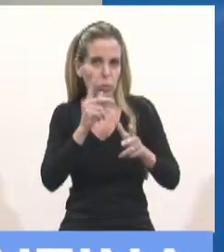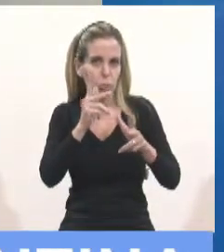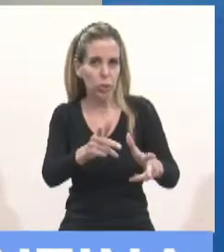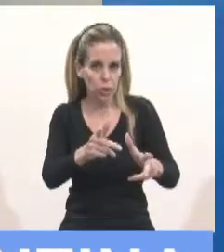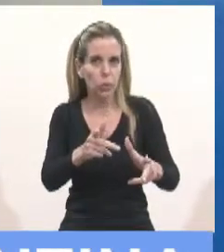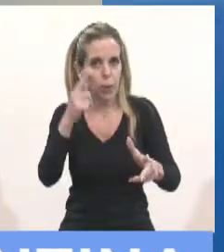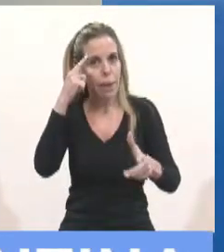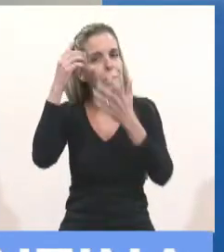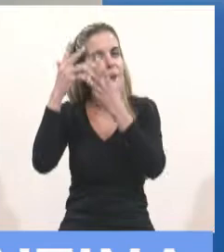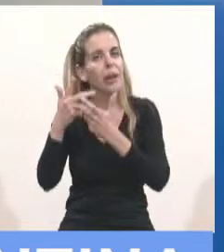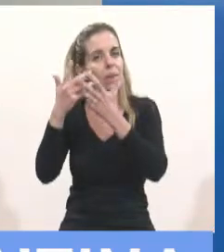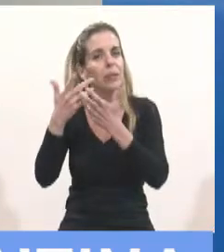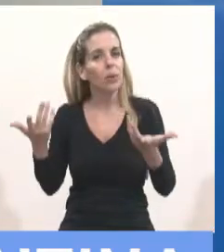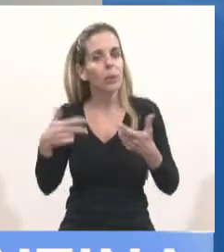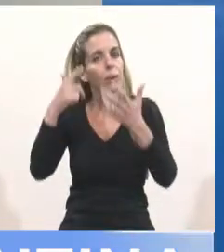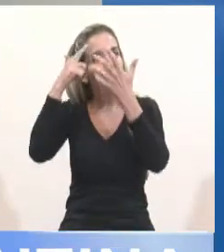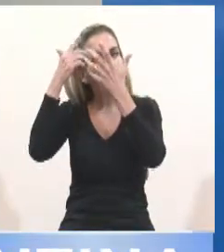estaba reflexionando que estamos